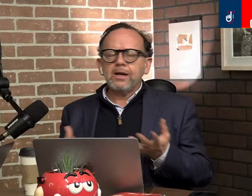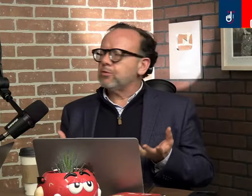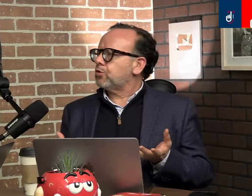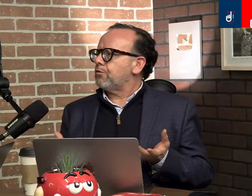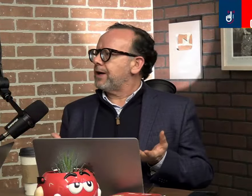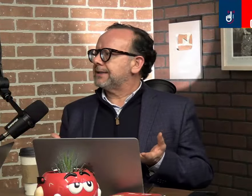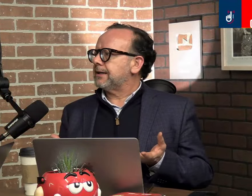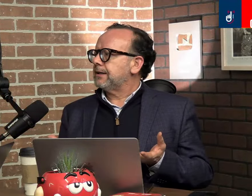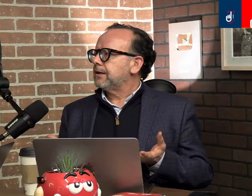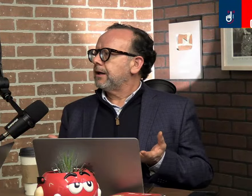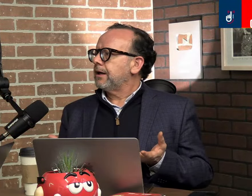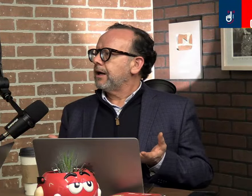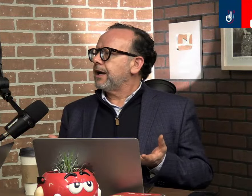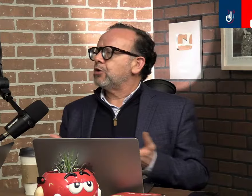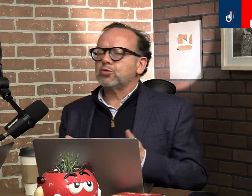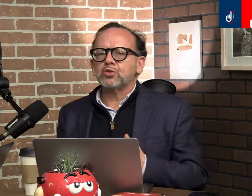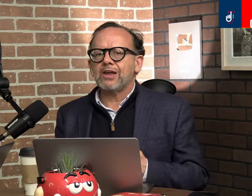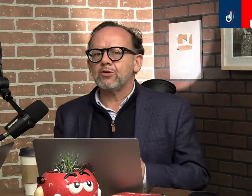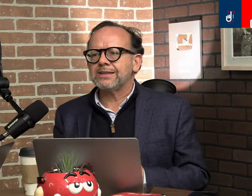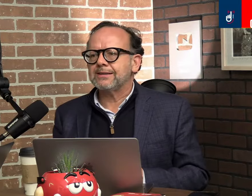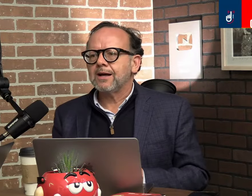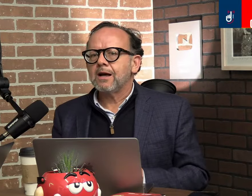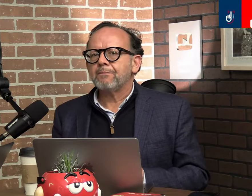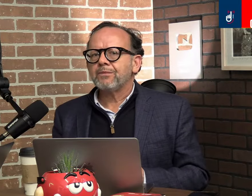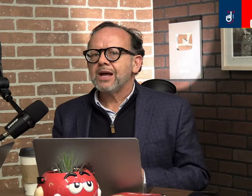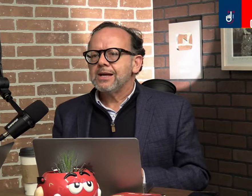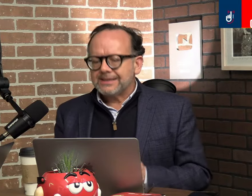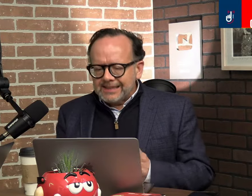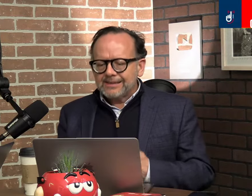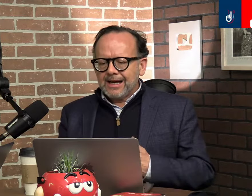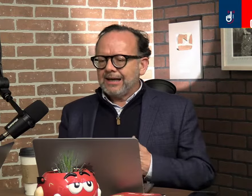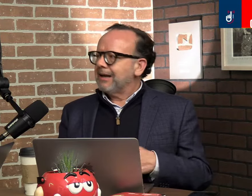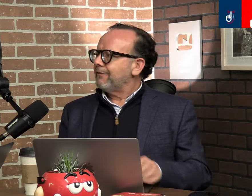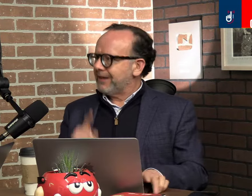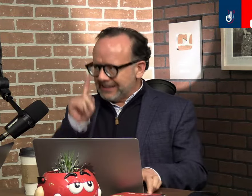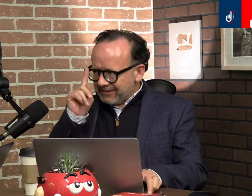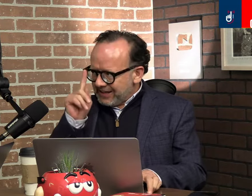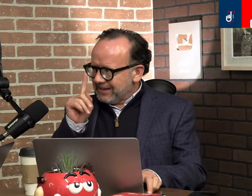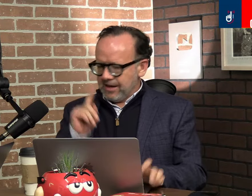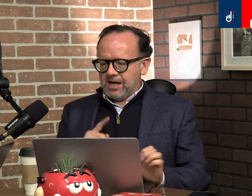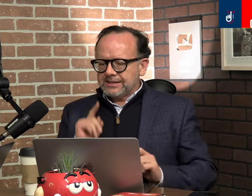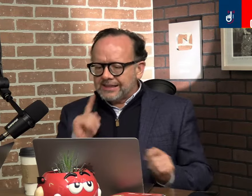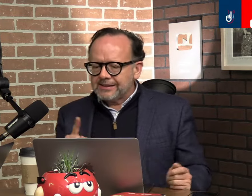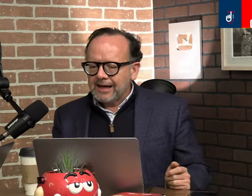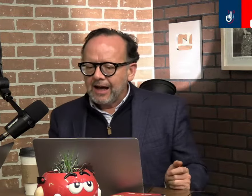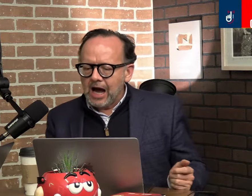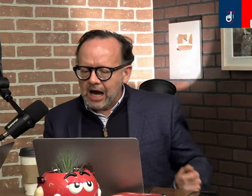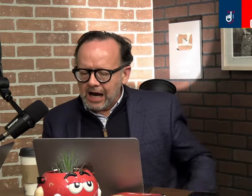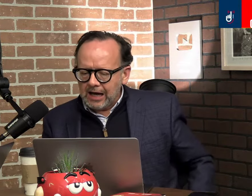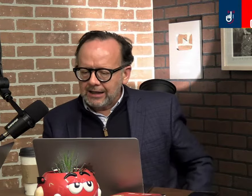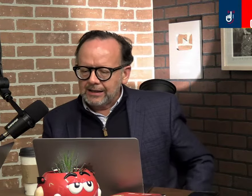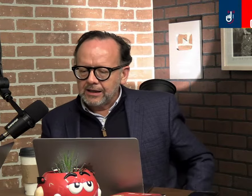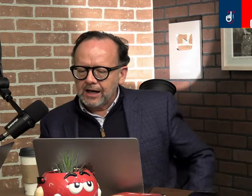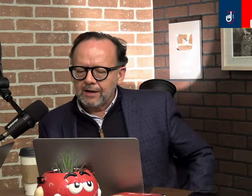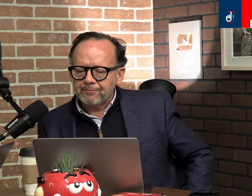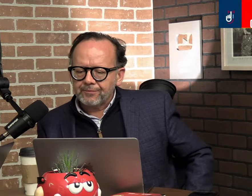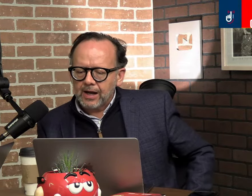No tenemos confianza en los juzgadores. Cita, fíjate bien,